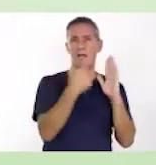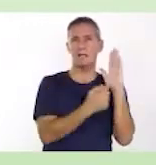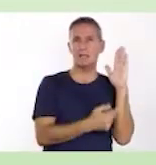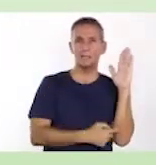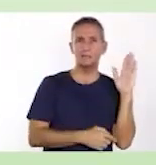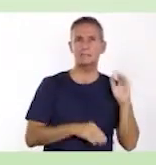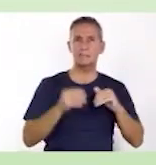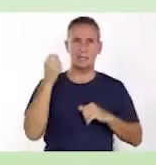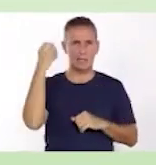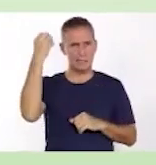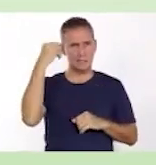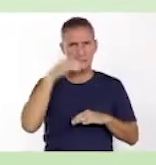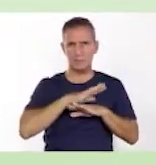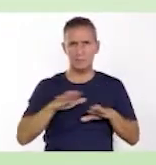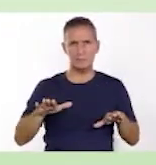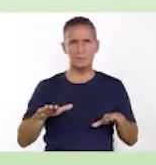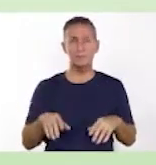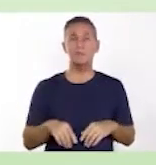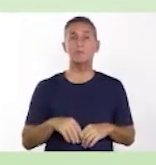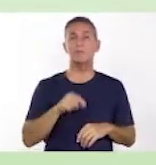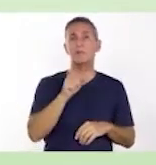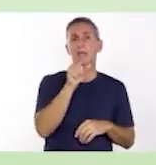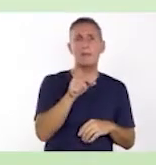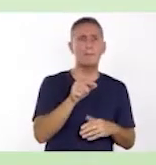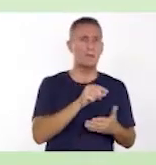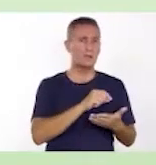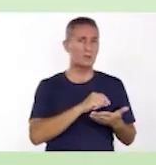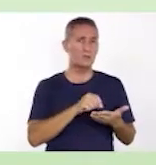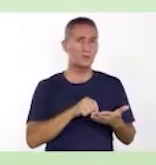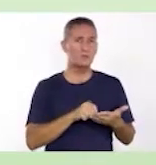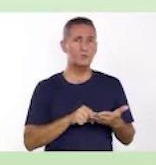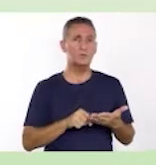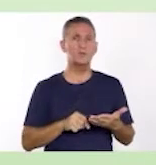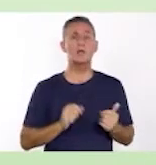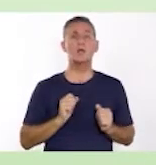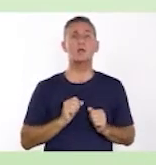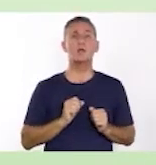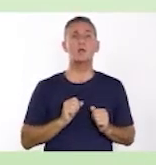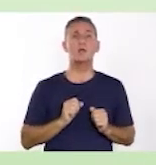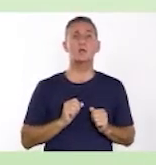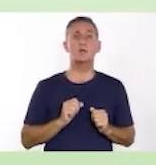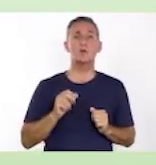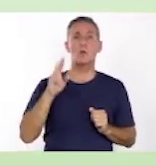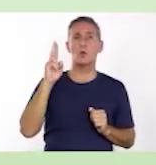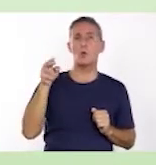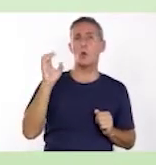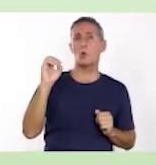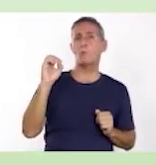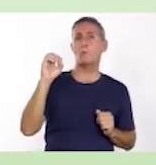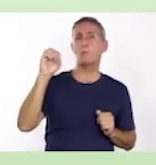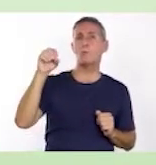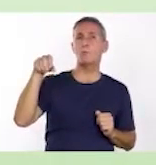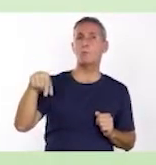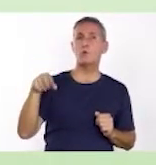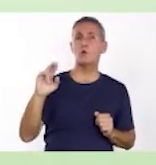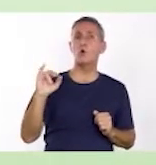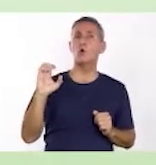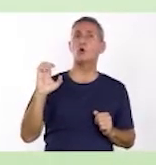¿Y quién es este gran dramaturgo? Pues Juan Bautista Poquelin,